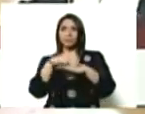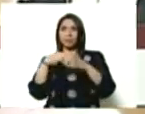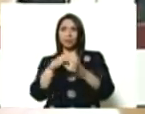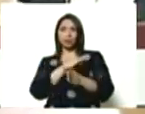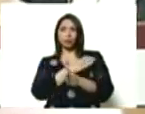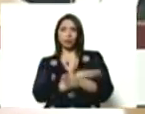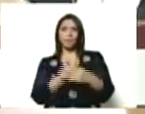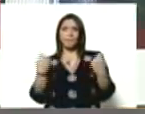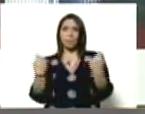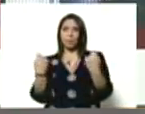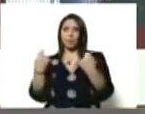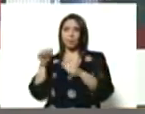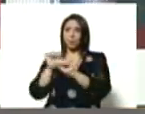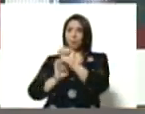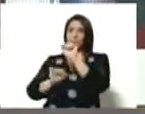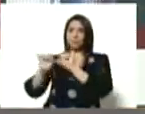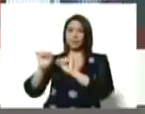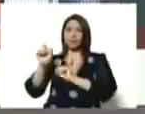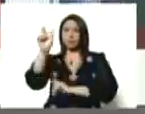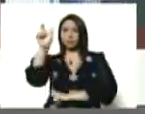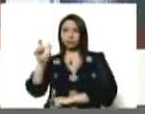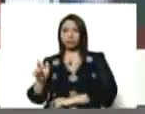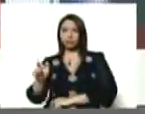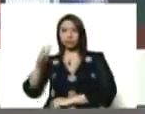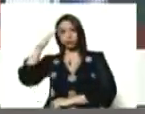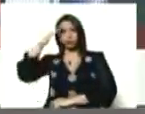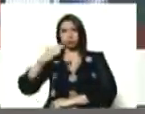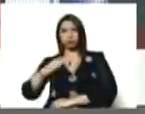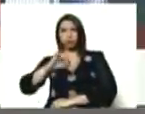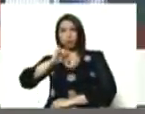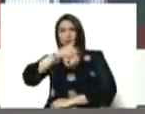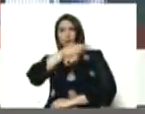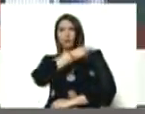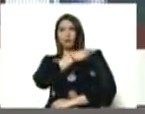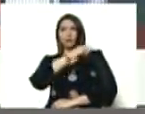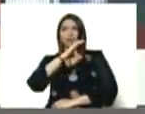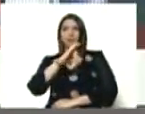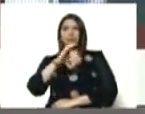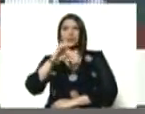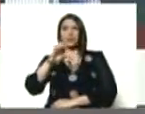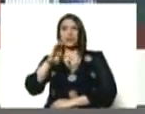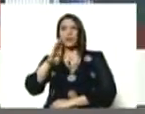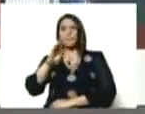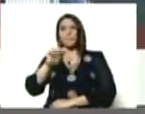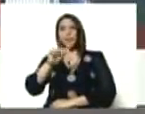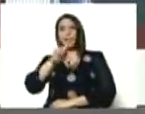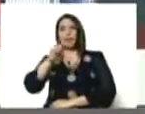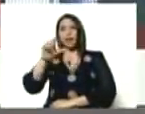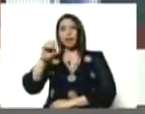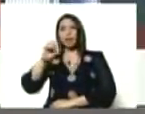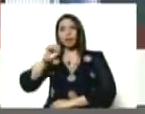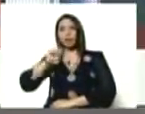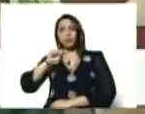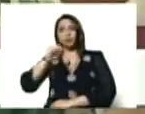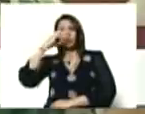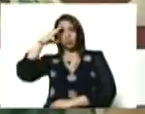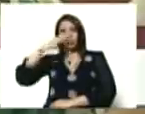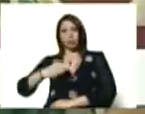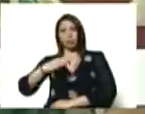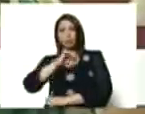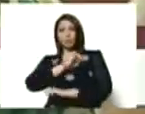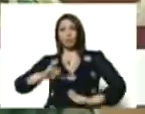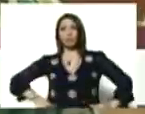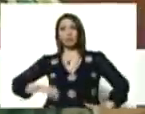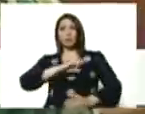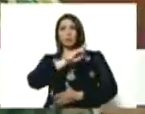Defensa. Ciudadano Almirante en Jefe Remigio Ceballos Hichazo, comandante estratégico operacional de la Fuerza Armada